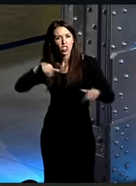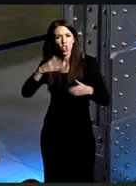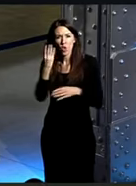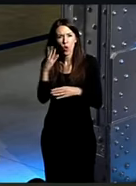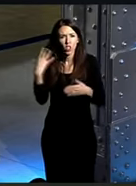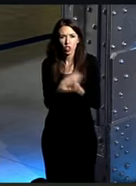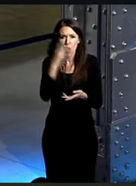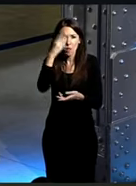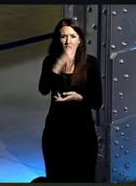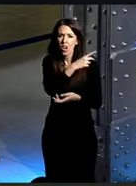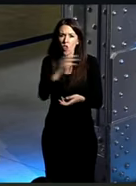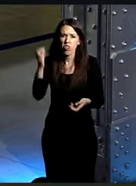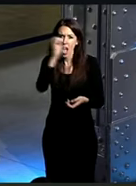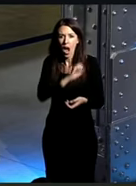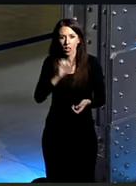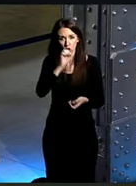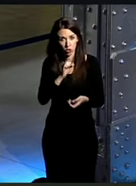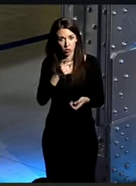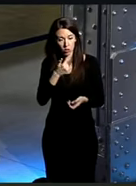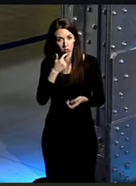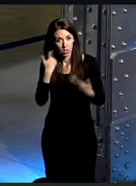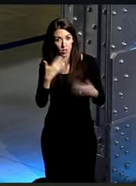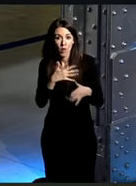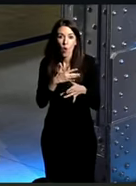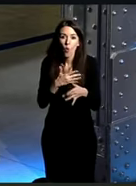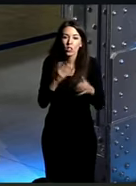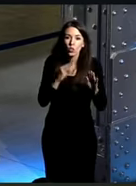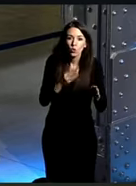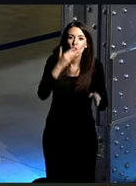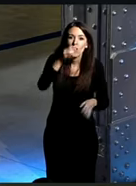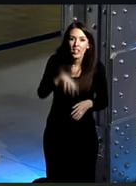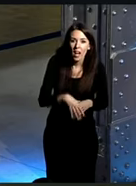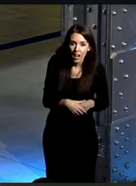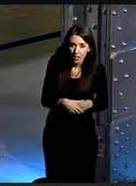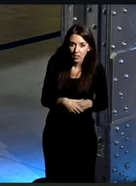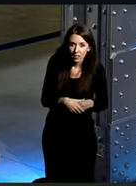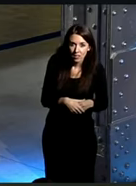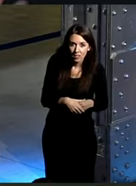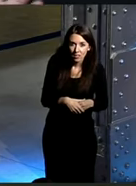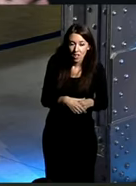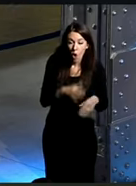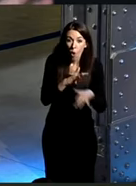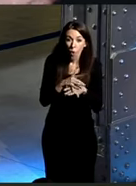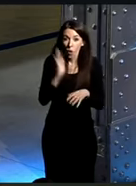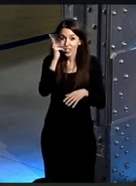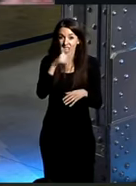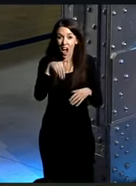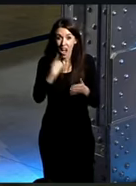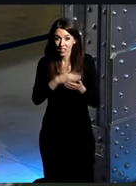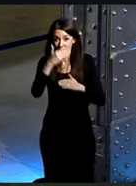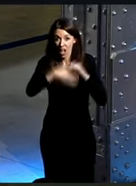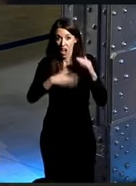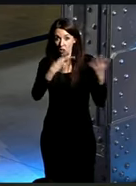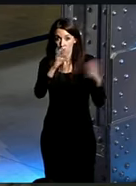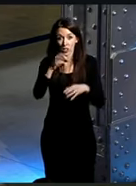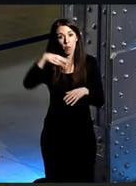todos los mexicanos de los últimos 100 años. Entonces dime con qué juguete juegas y te diré quién eres. Y los juguetes mexicanos que se crearon hasta el año 80, porque después